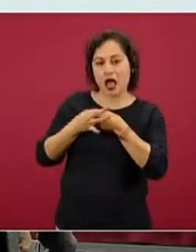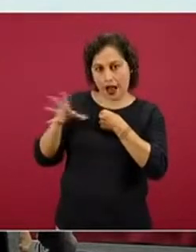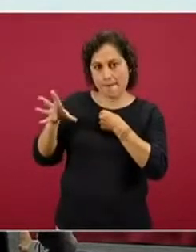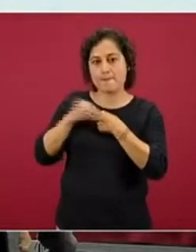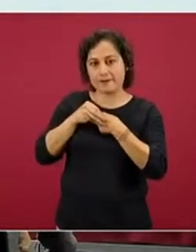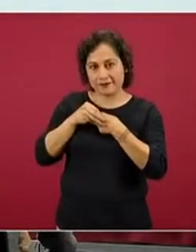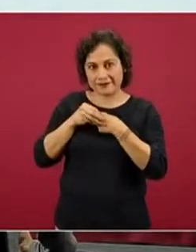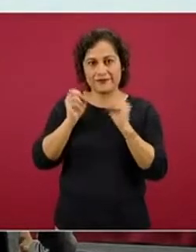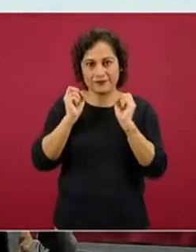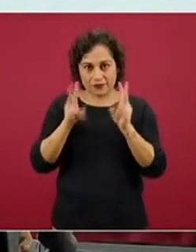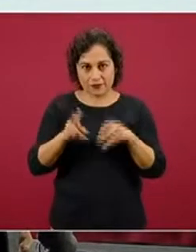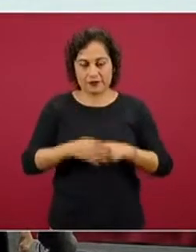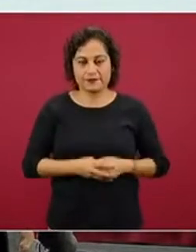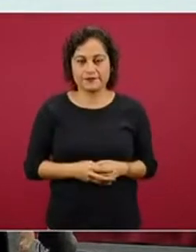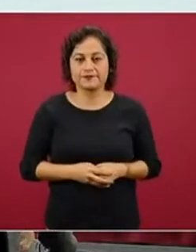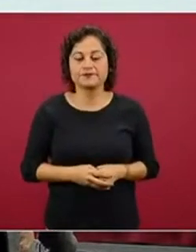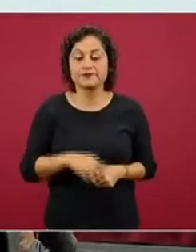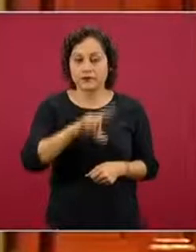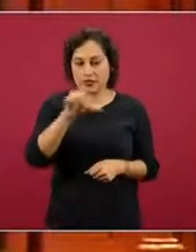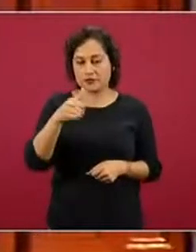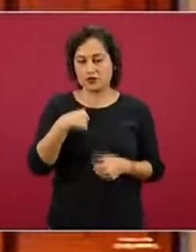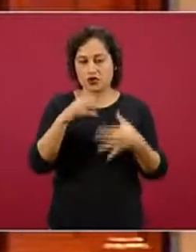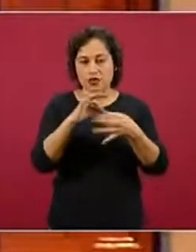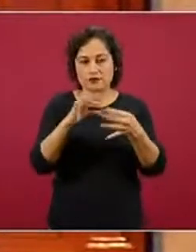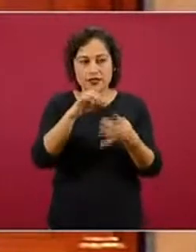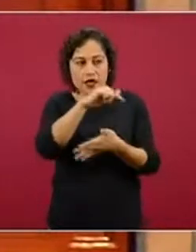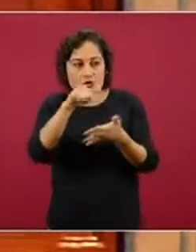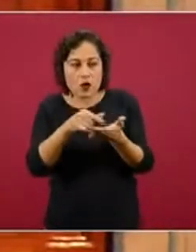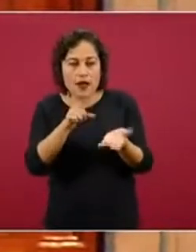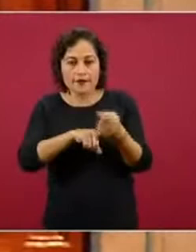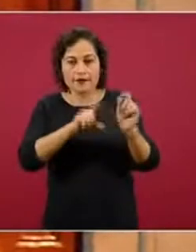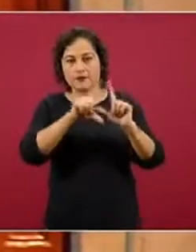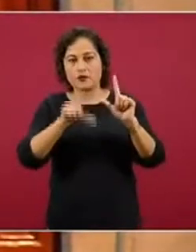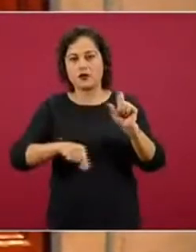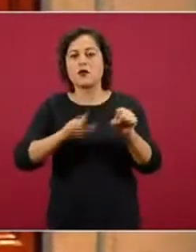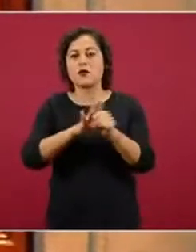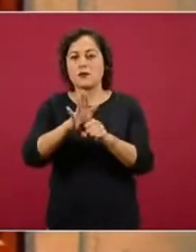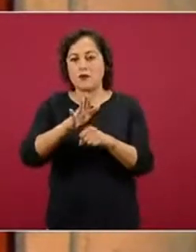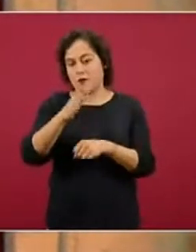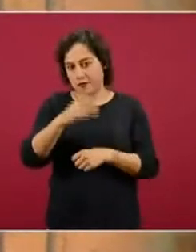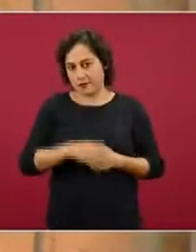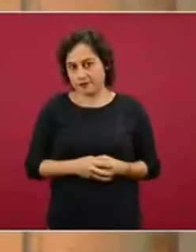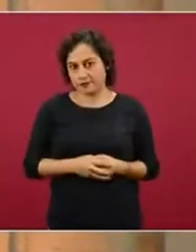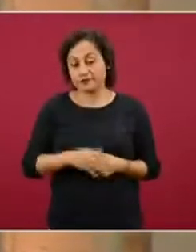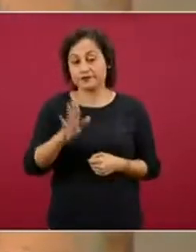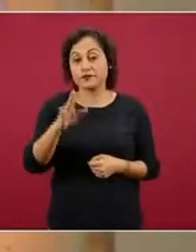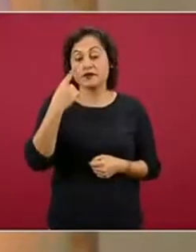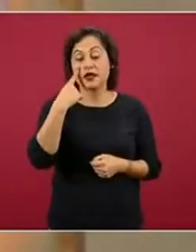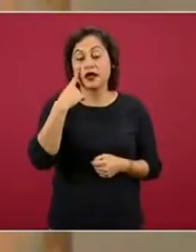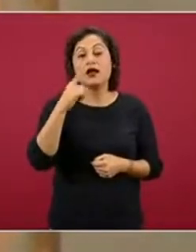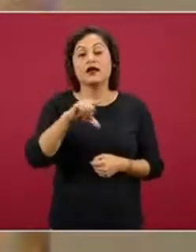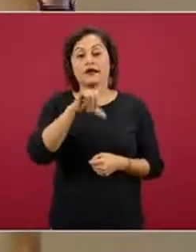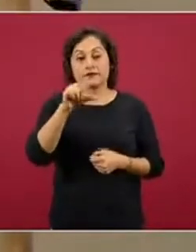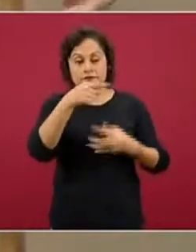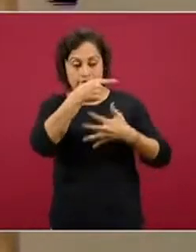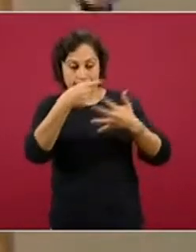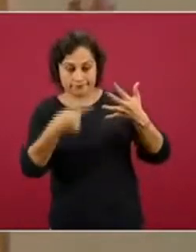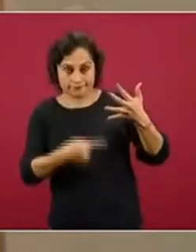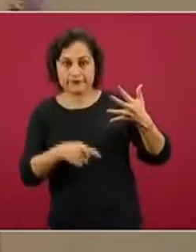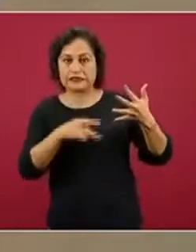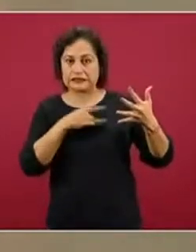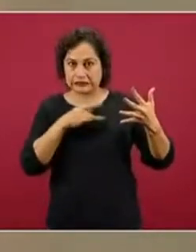más adelante. Ahora, otro punto importante de dengue, ya dijimos cuál es la sintomatología básica, pero es que